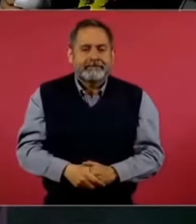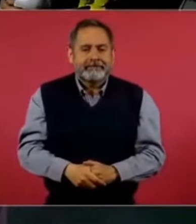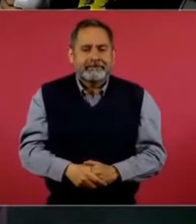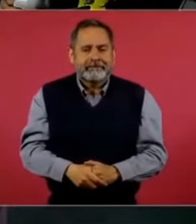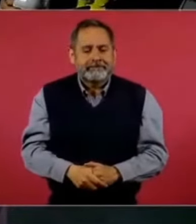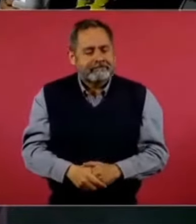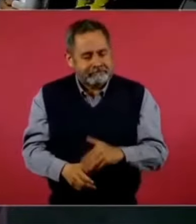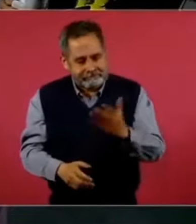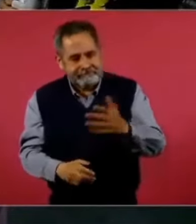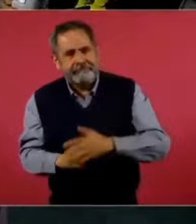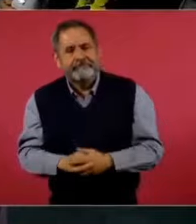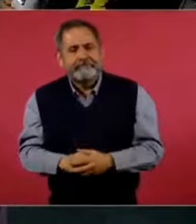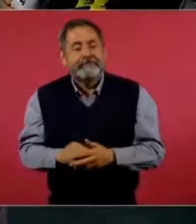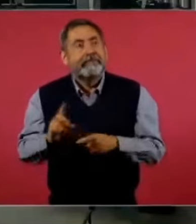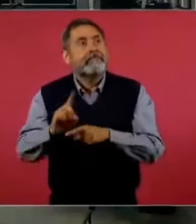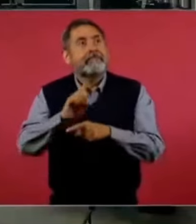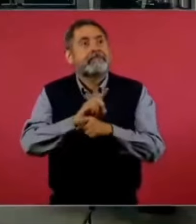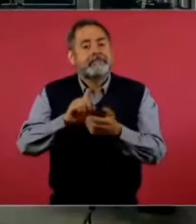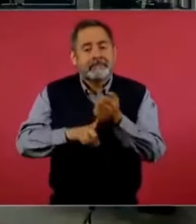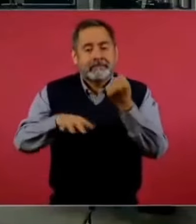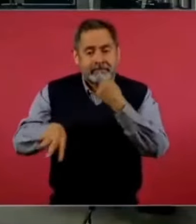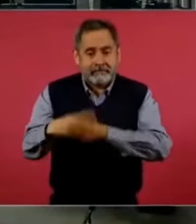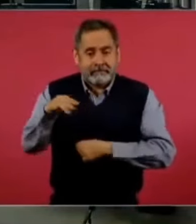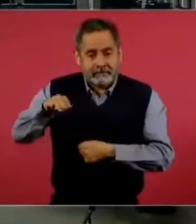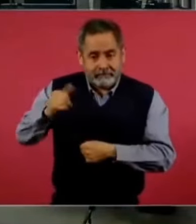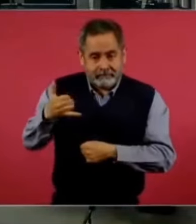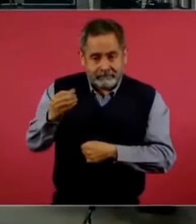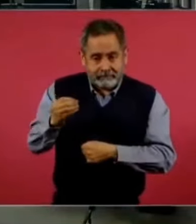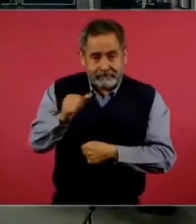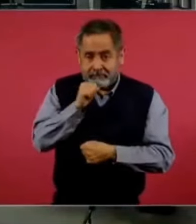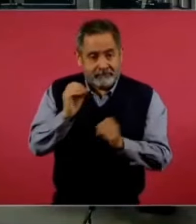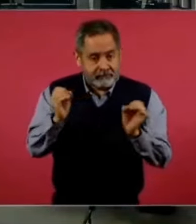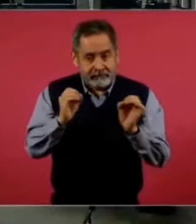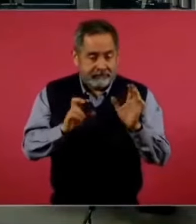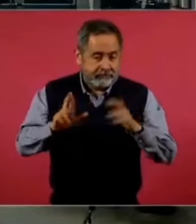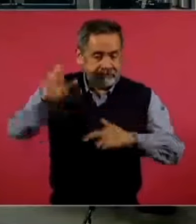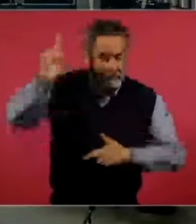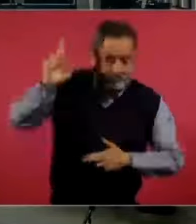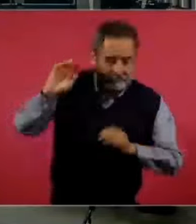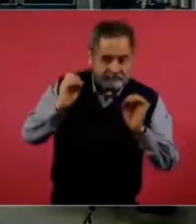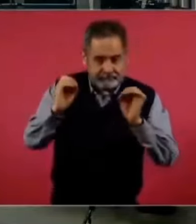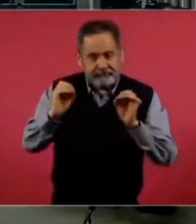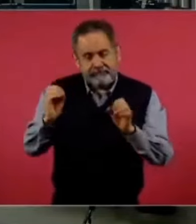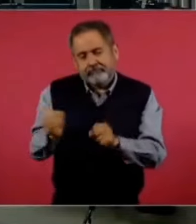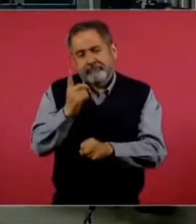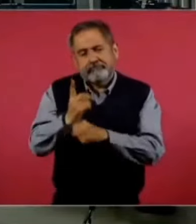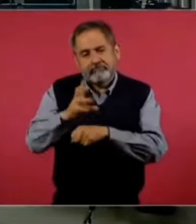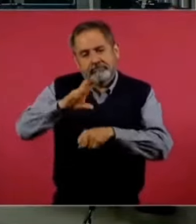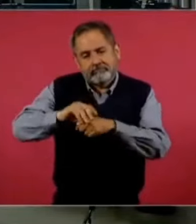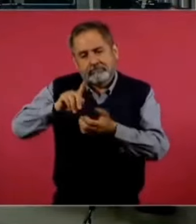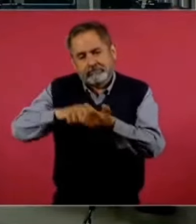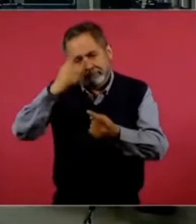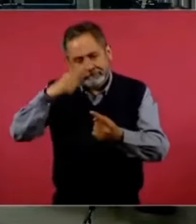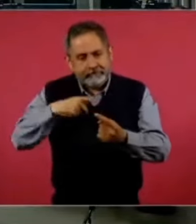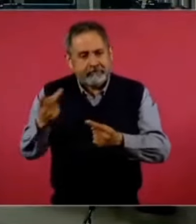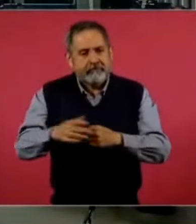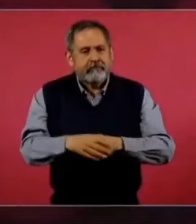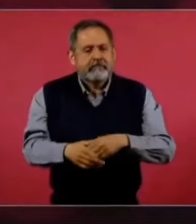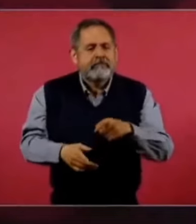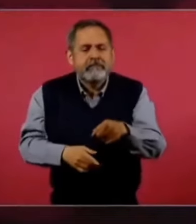Sí, presidente, efectivamente desde el 14 de mayo no tenía la oportunidad de preguntar. Te